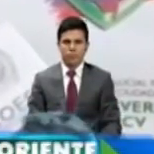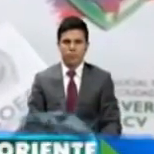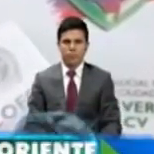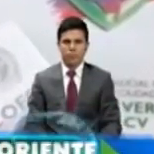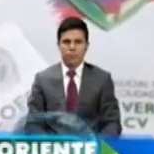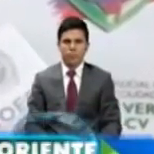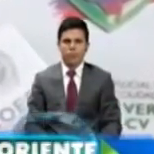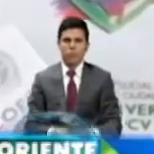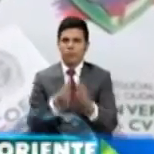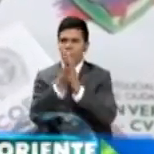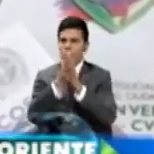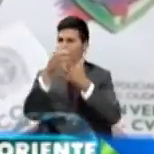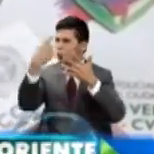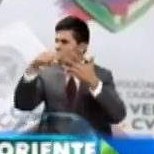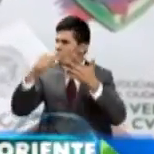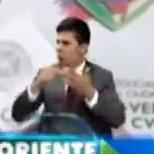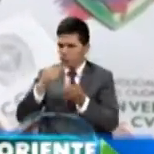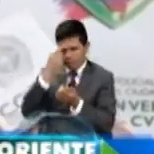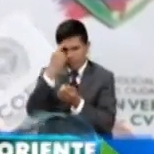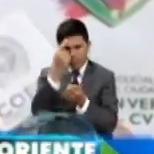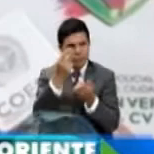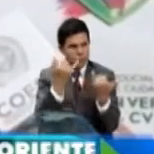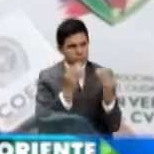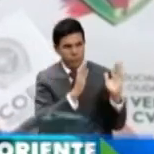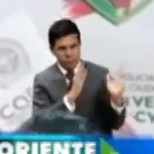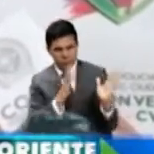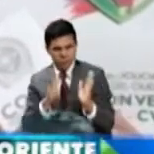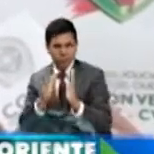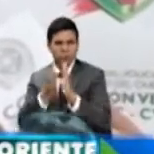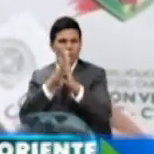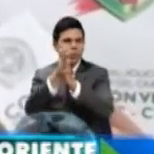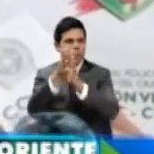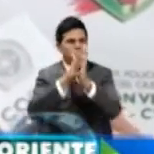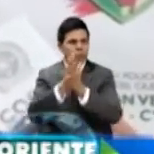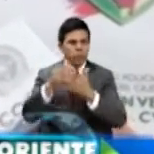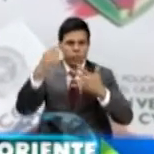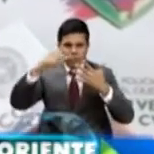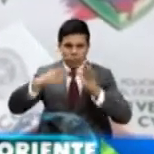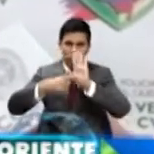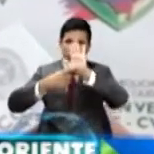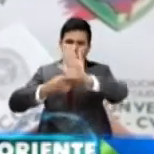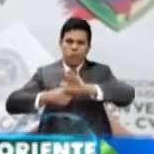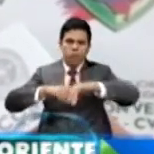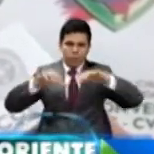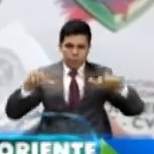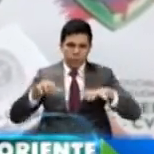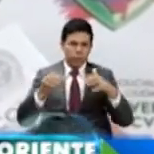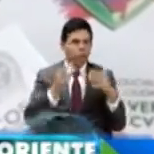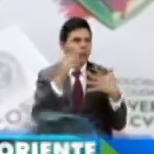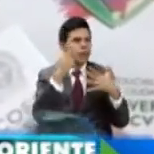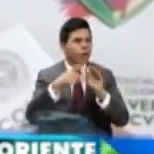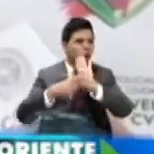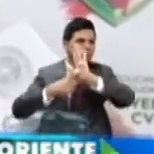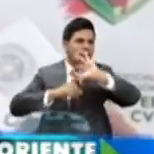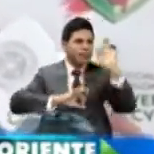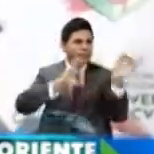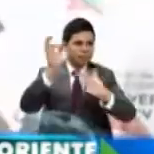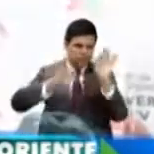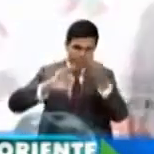Como lo pueden hacer, obviamente, digamos el caso, con la reserva que ellos quisieron, pero sí tuvimos